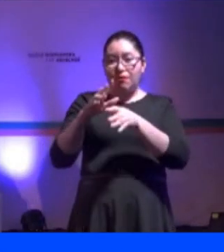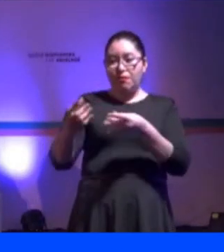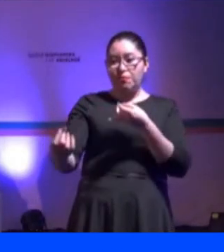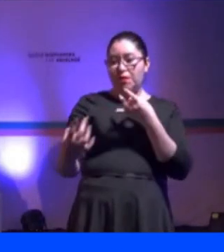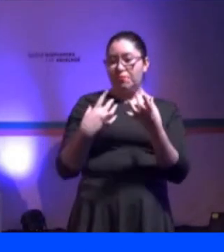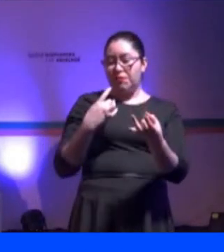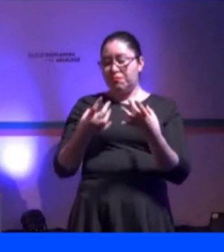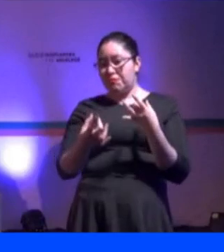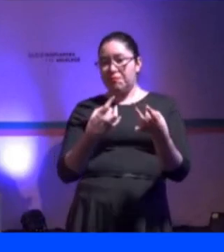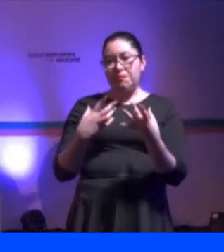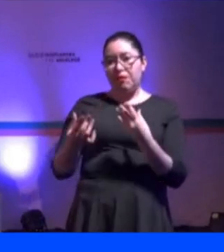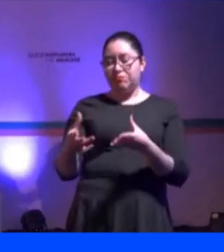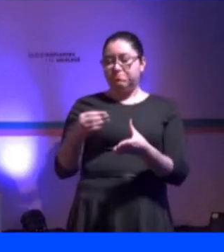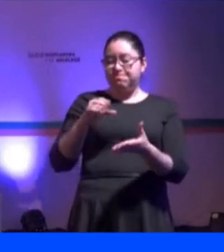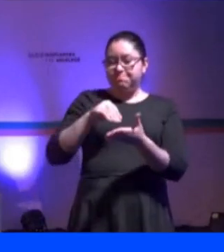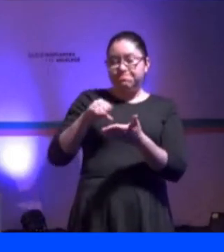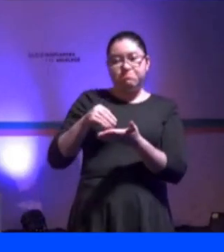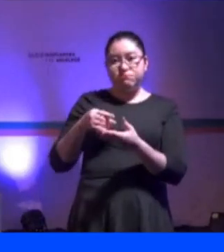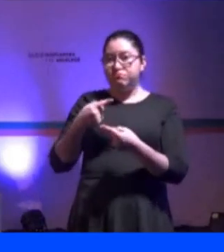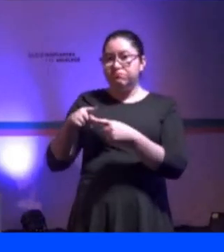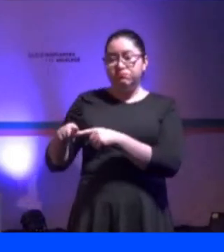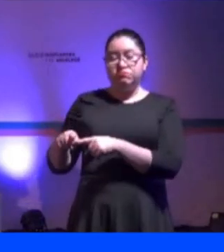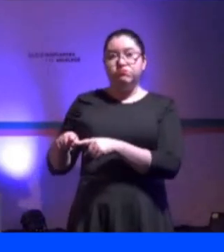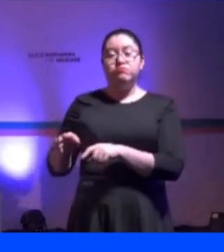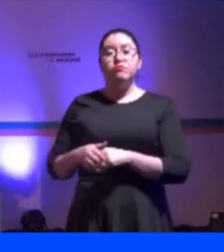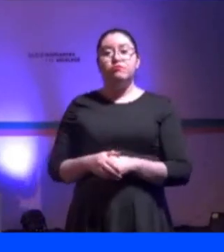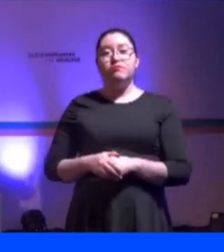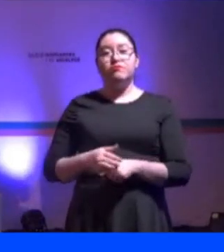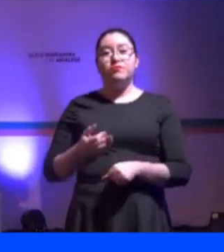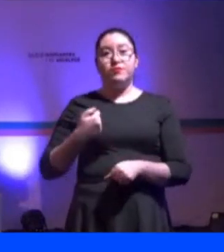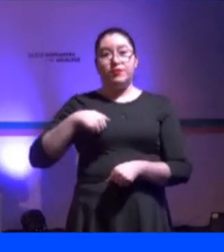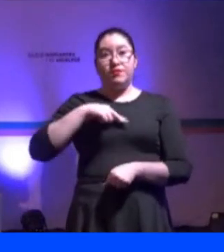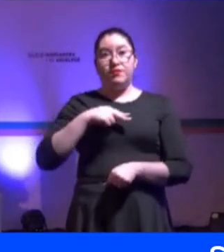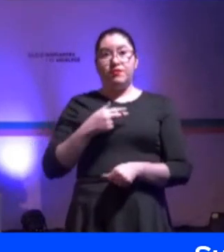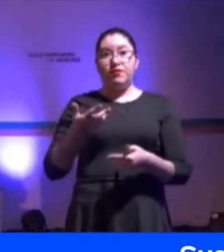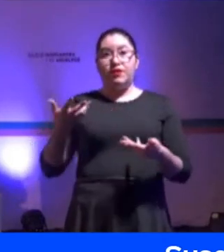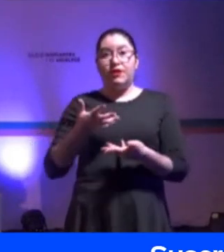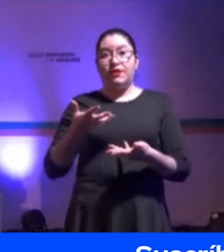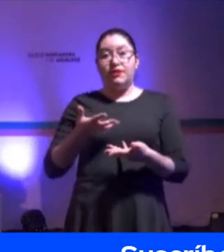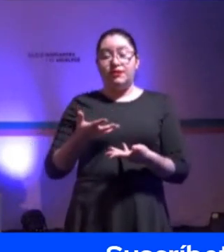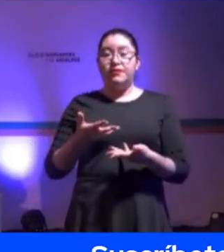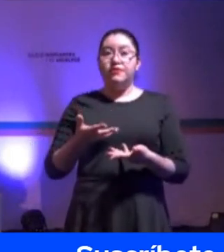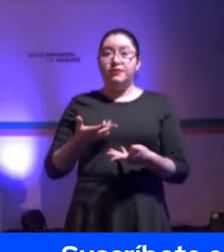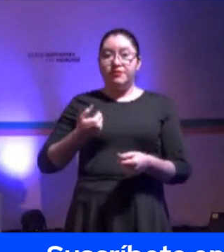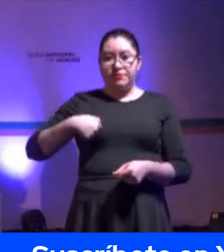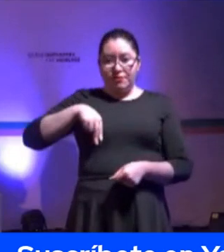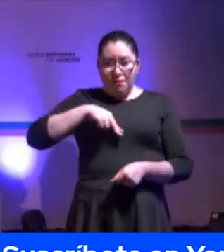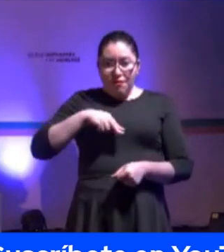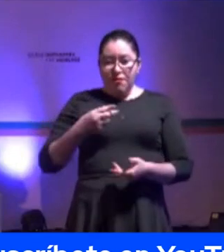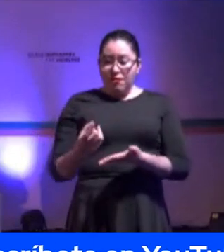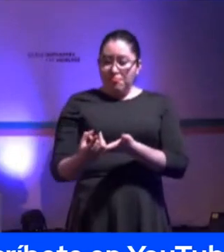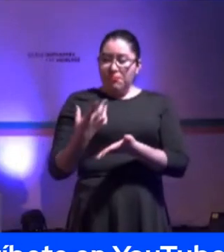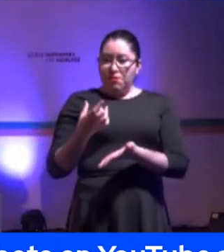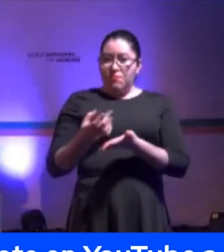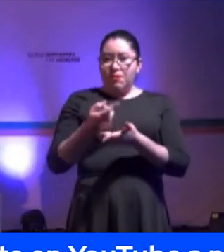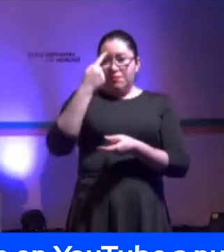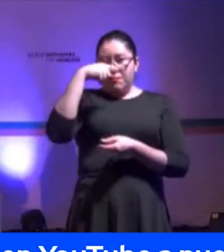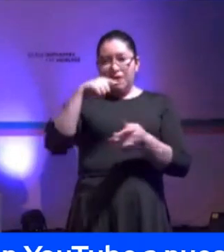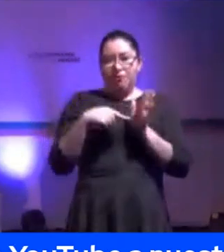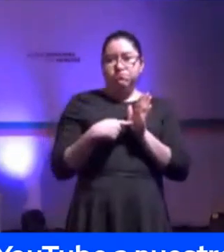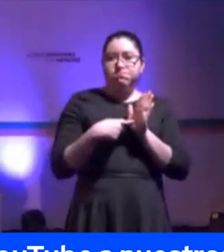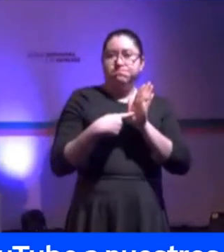información, si ustedes nos orillan, nos obligan de esta manera a darle